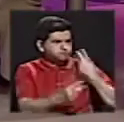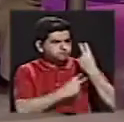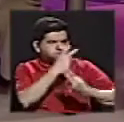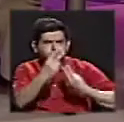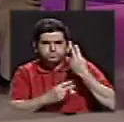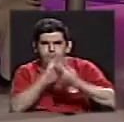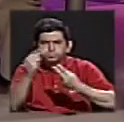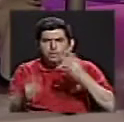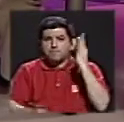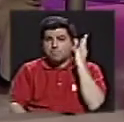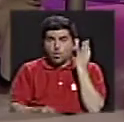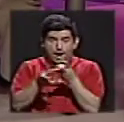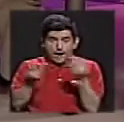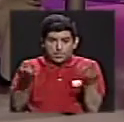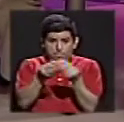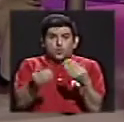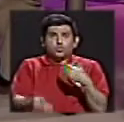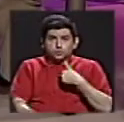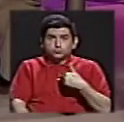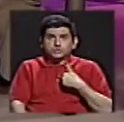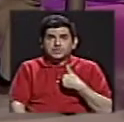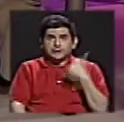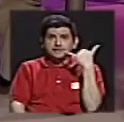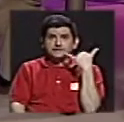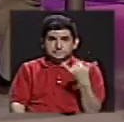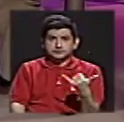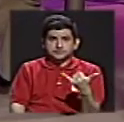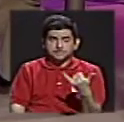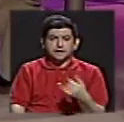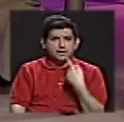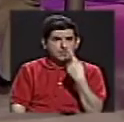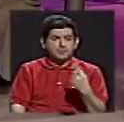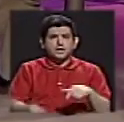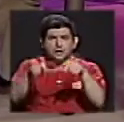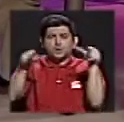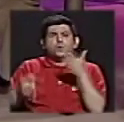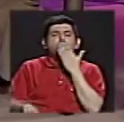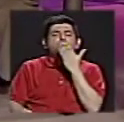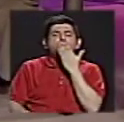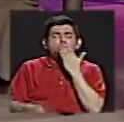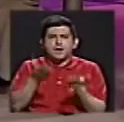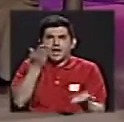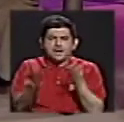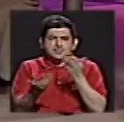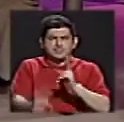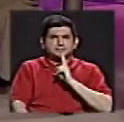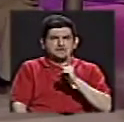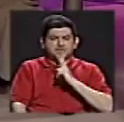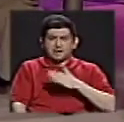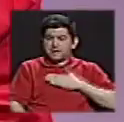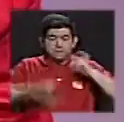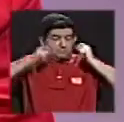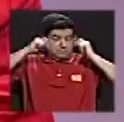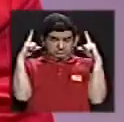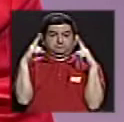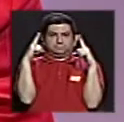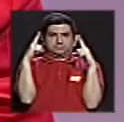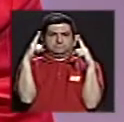la mujer saca su producto, y voy a hablar de zona indígena, que es la parte en donde realmente me impresionó